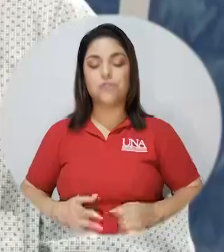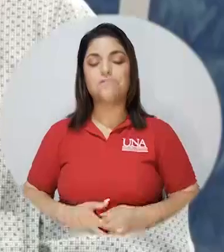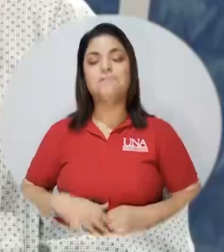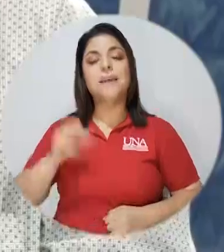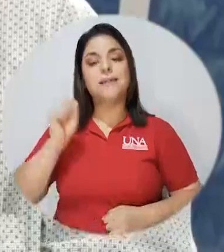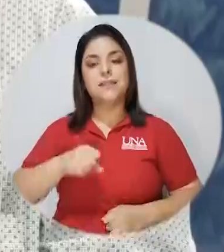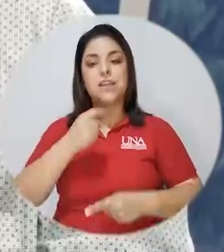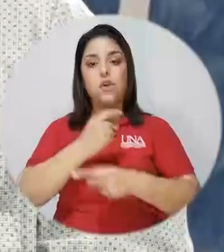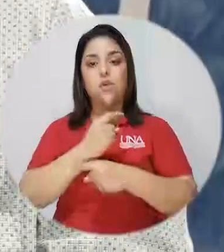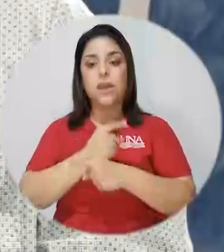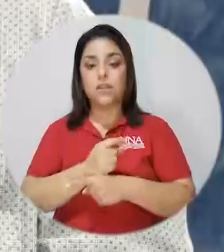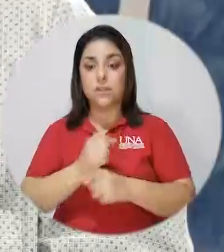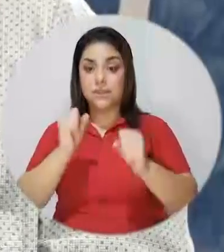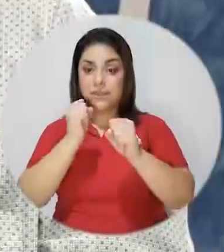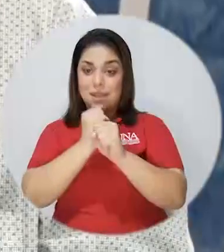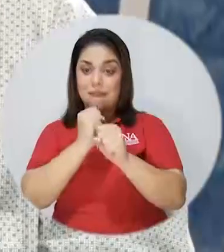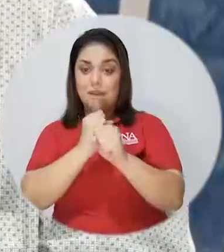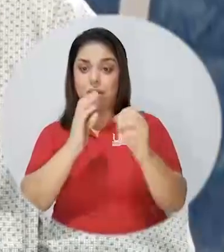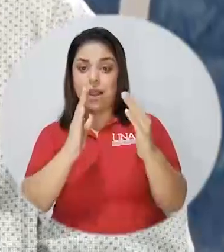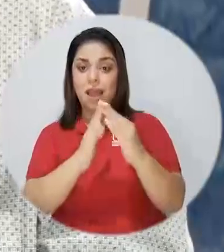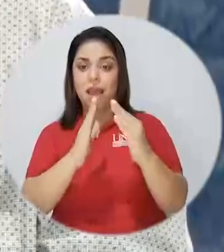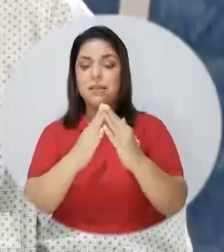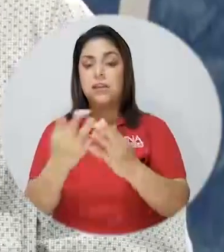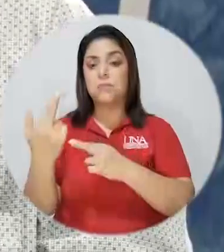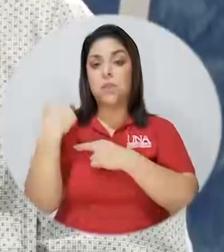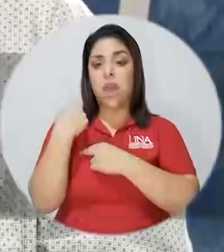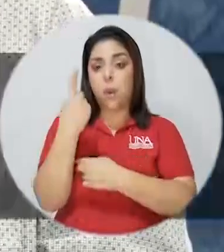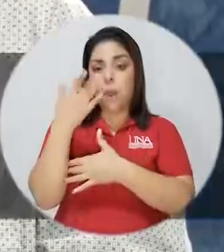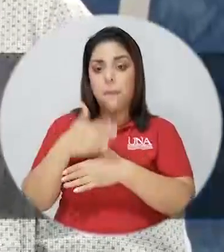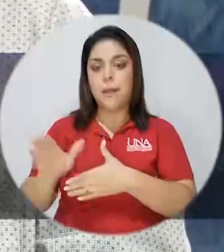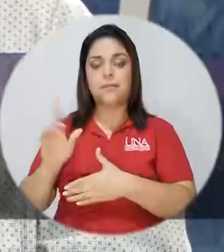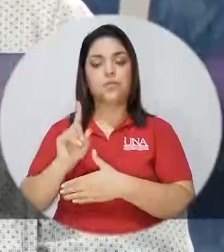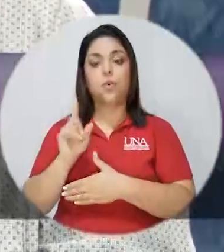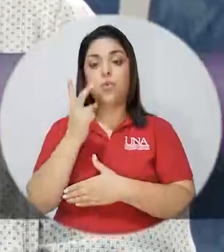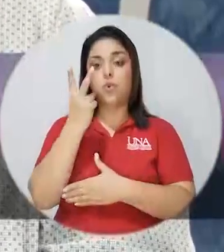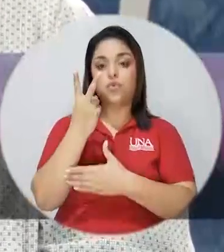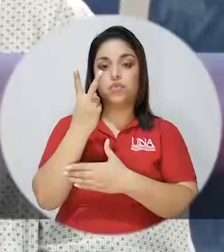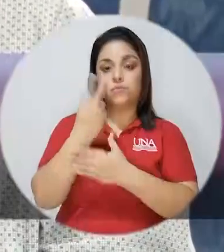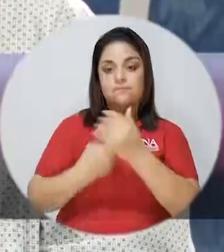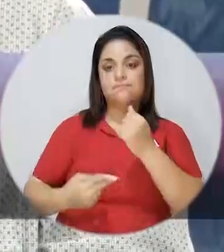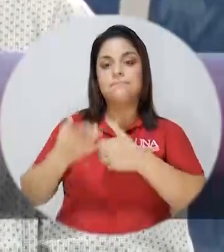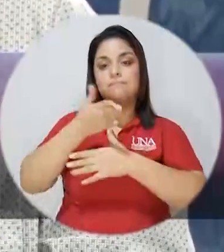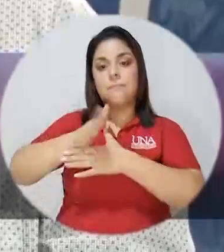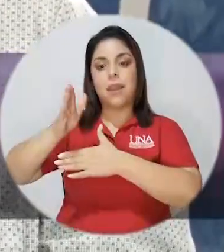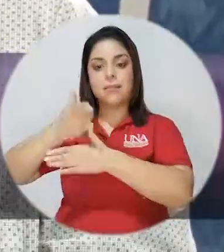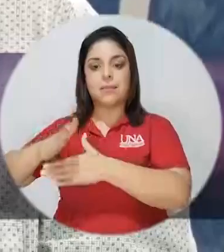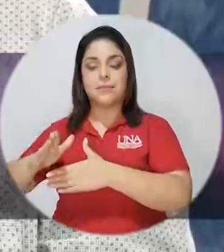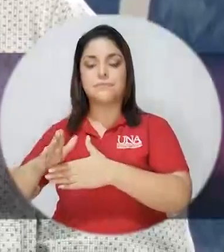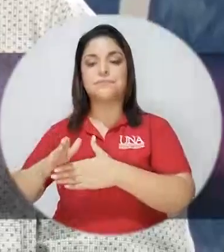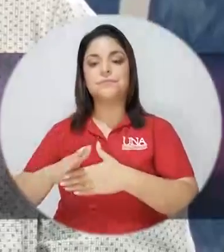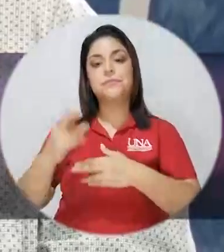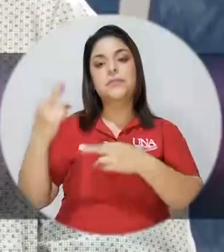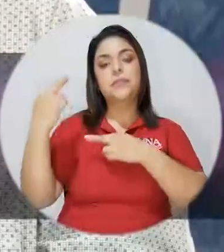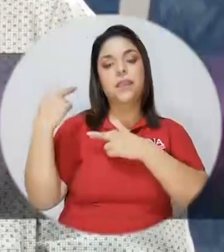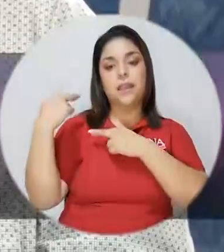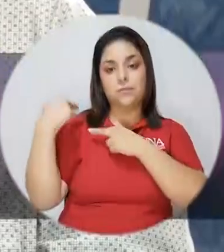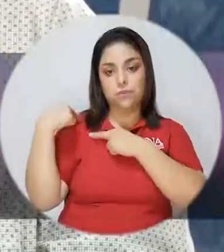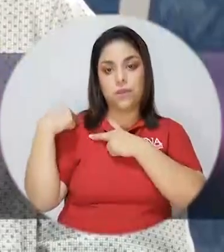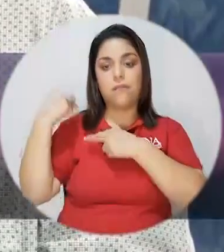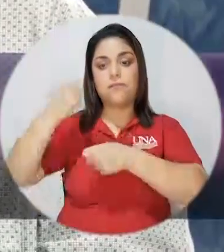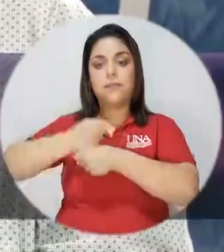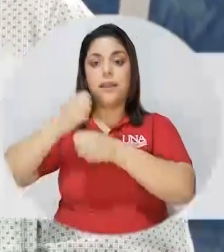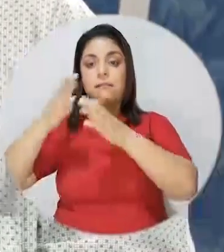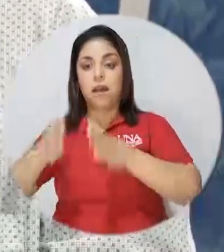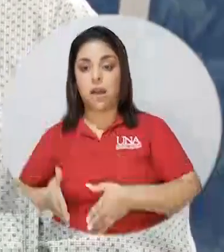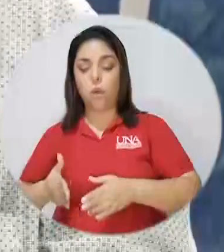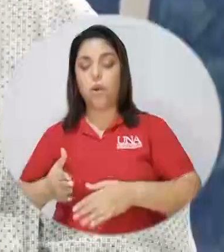clientes. Así es, en teletrabajo la responsabilidad no es solamente de una parte, es de las dos partes. Muchas veces la segunda parte, ¿verdad?, lo que